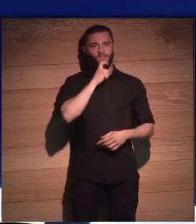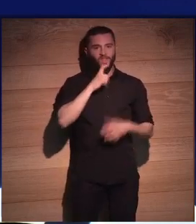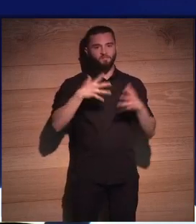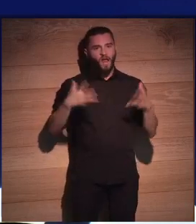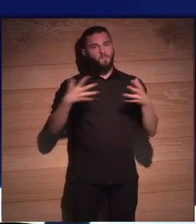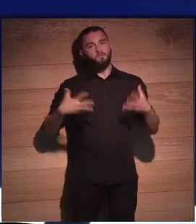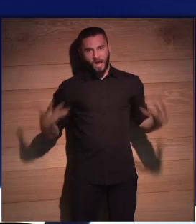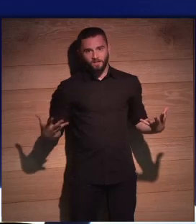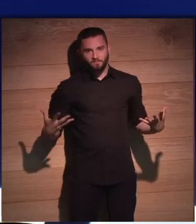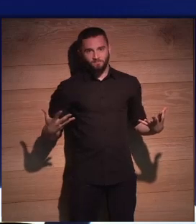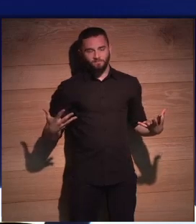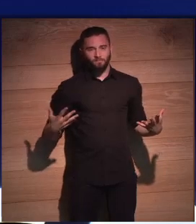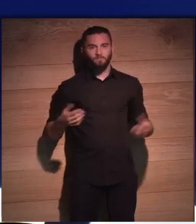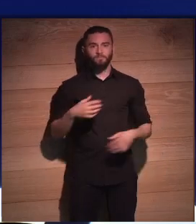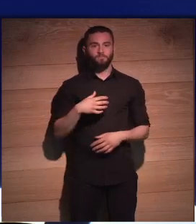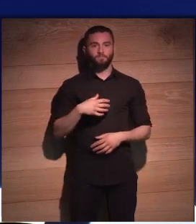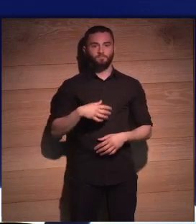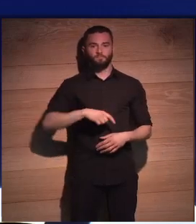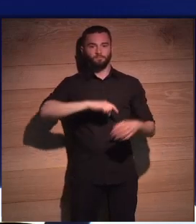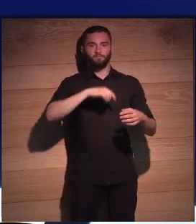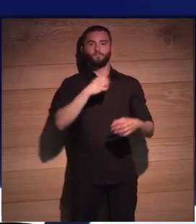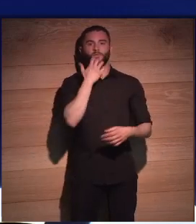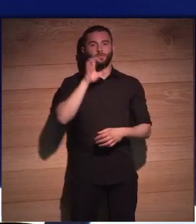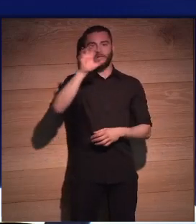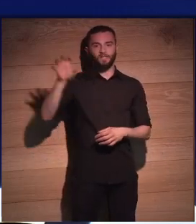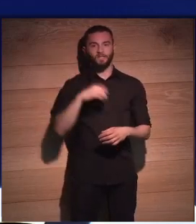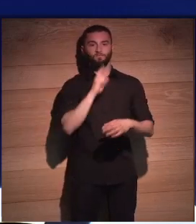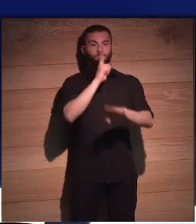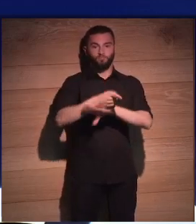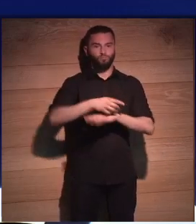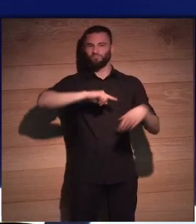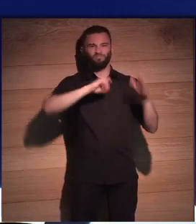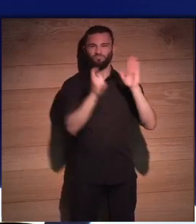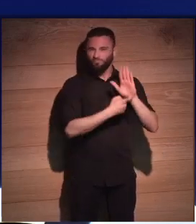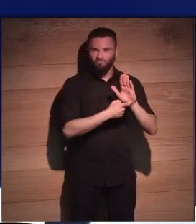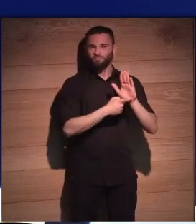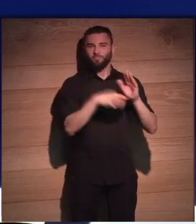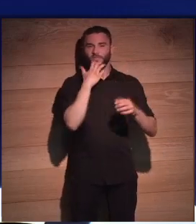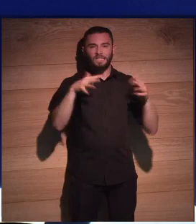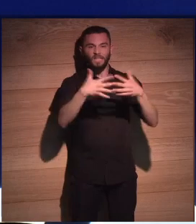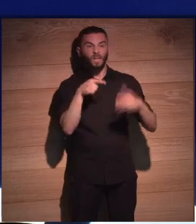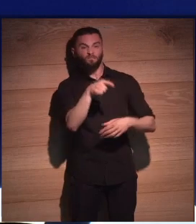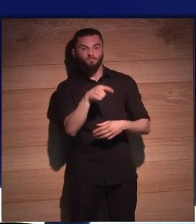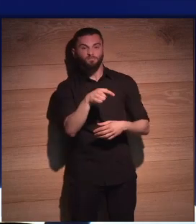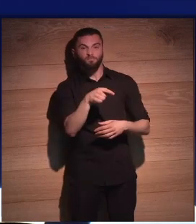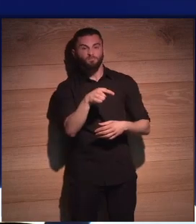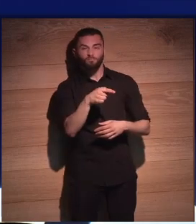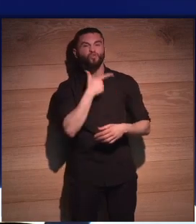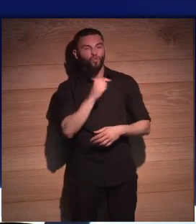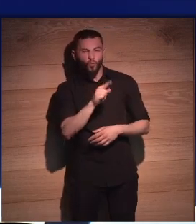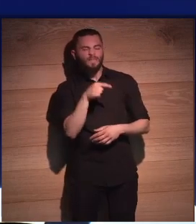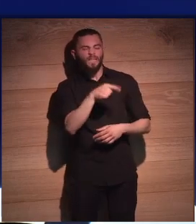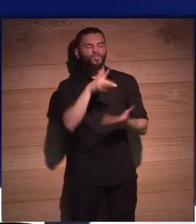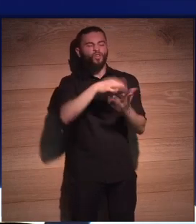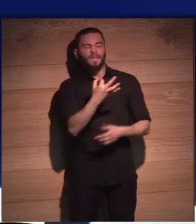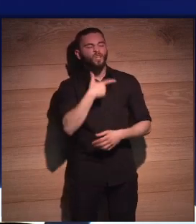Hay sitios donde regímenes totalitarios, autoritarios, cuando no les gusta lo que está sucediendo en Internet, directamente la cortan, ¿no?